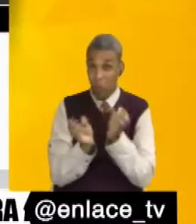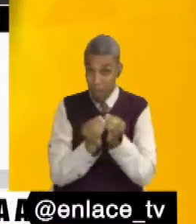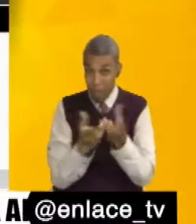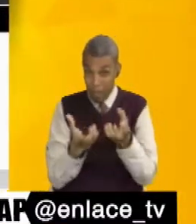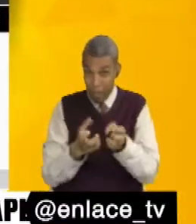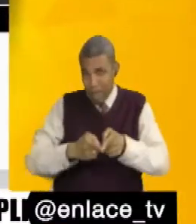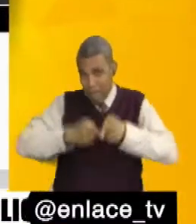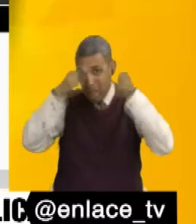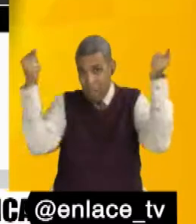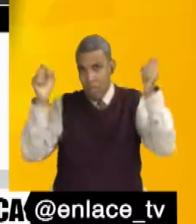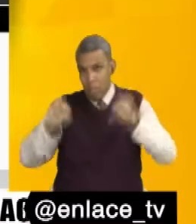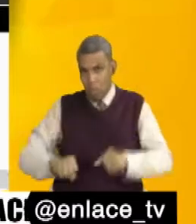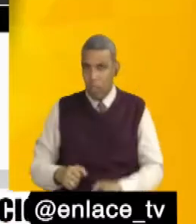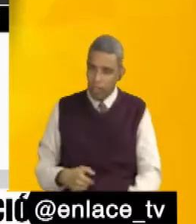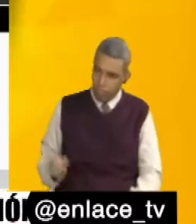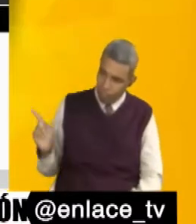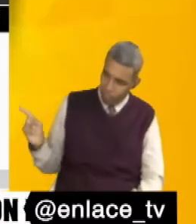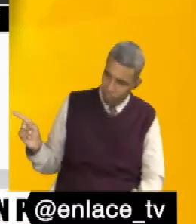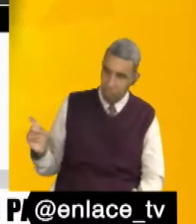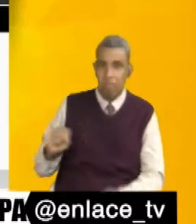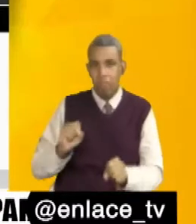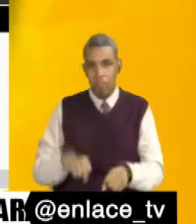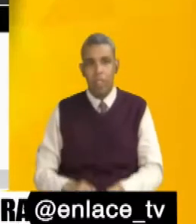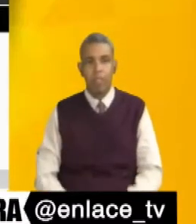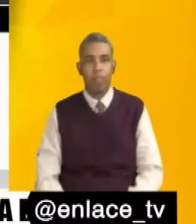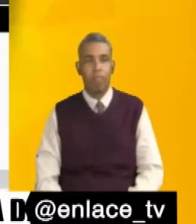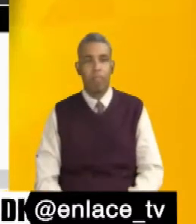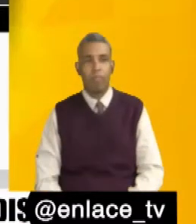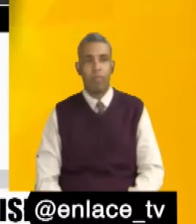encontrar visitando nuestra página. Ahí está